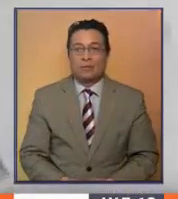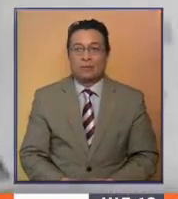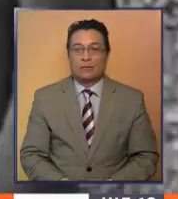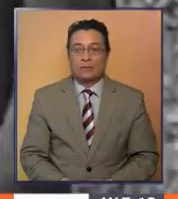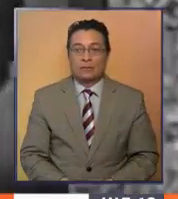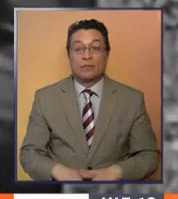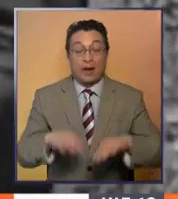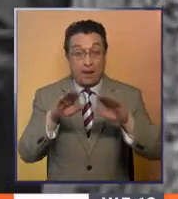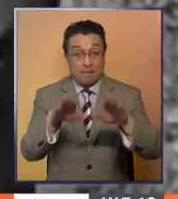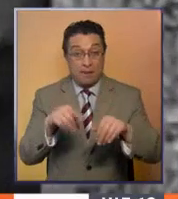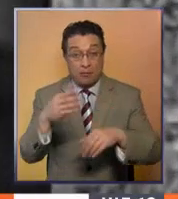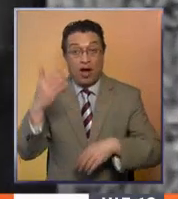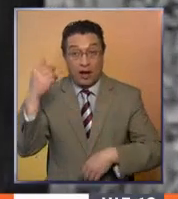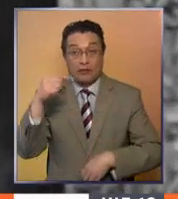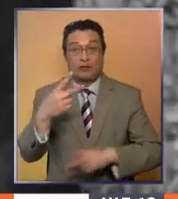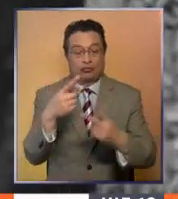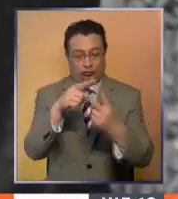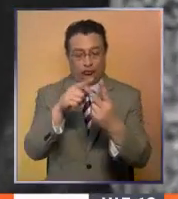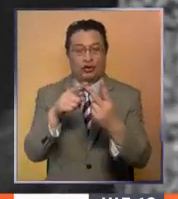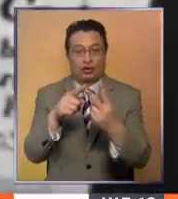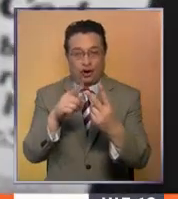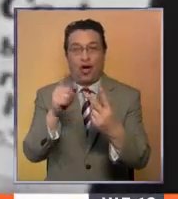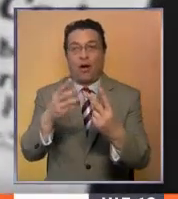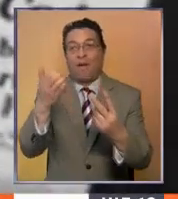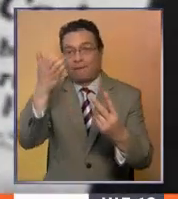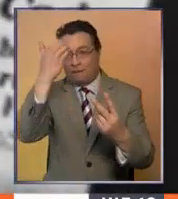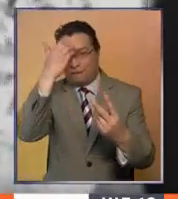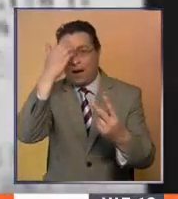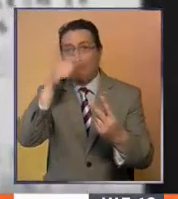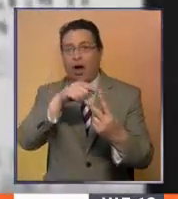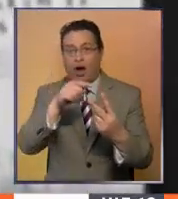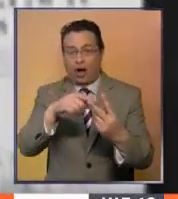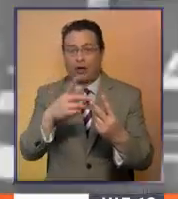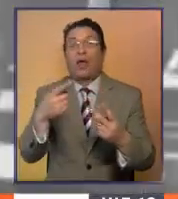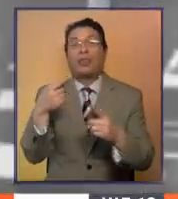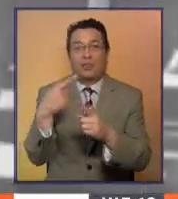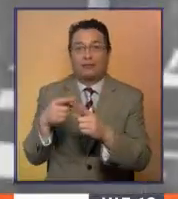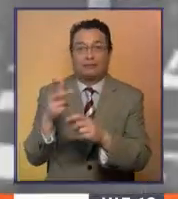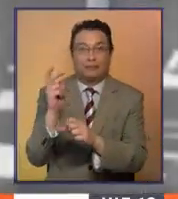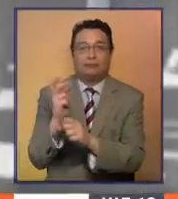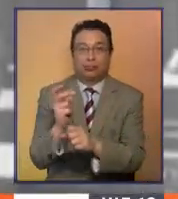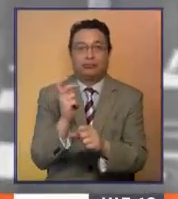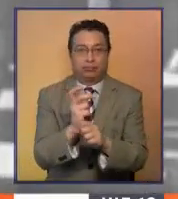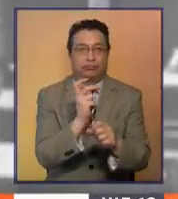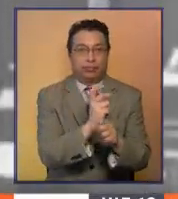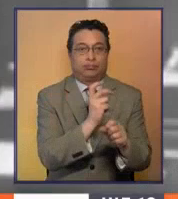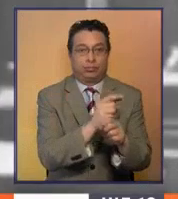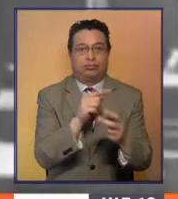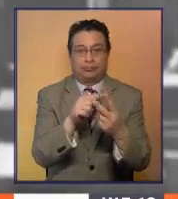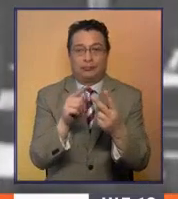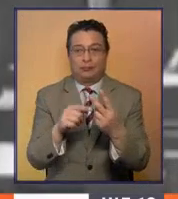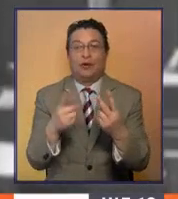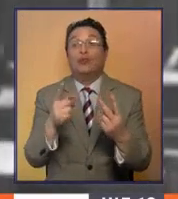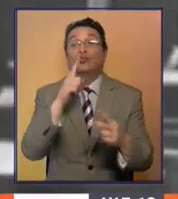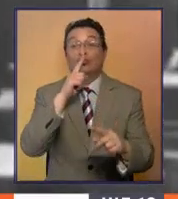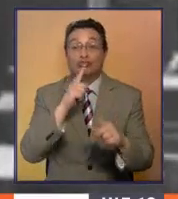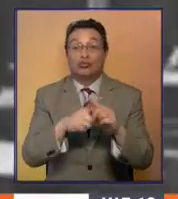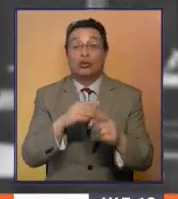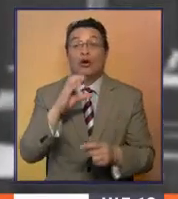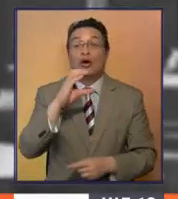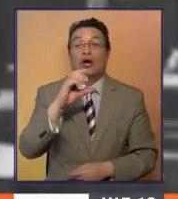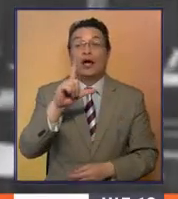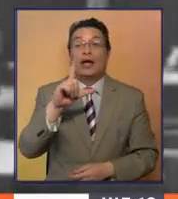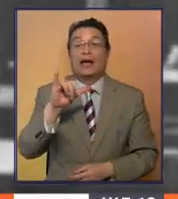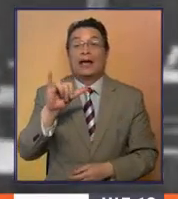la misma época una pareja de delincuentes alcanzaba fama gracias a los distintos asaltos que protagonizaron uno de ellos se llamaba clyde